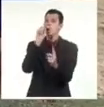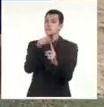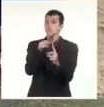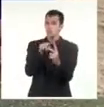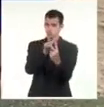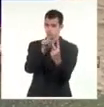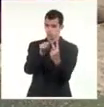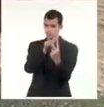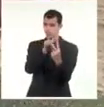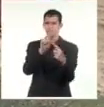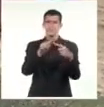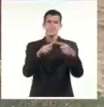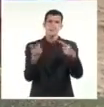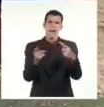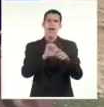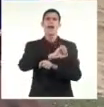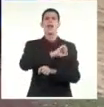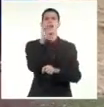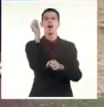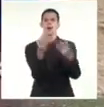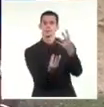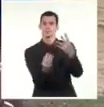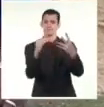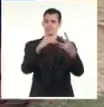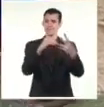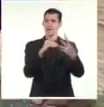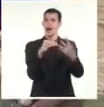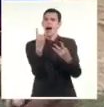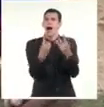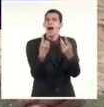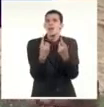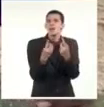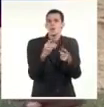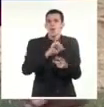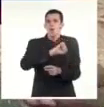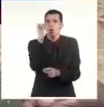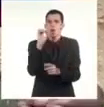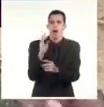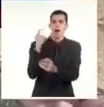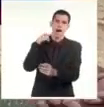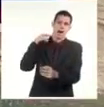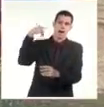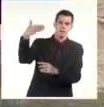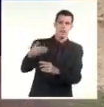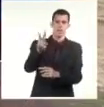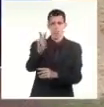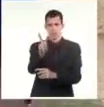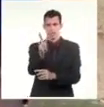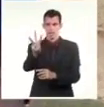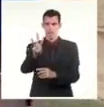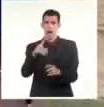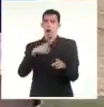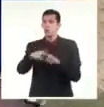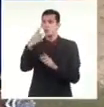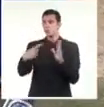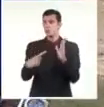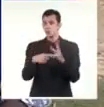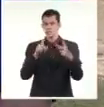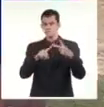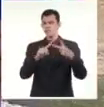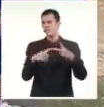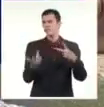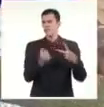es la clasificación para el Mundial del año que viene. Y la segunda, buscar meternos entre las tres medallas. Mañana contra